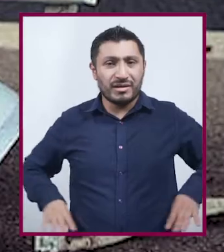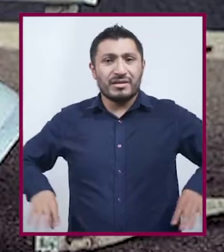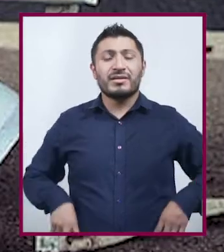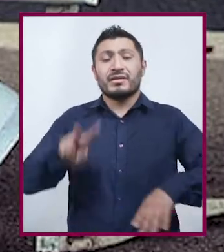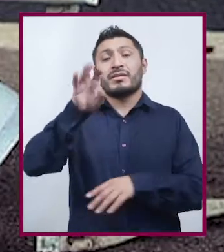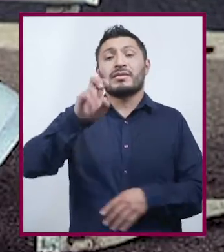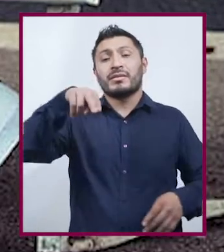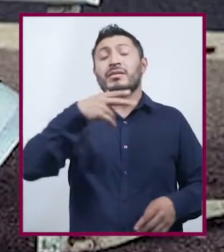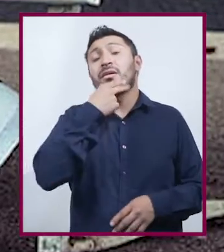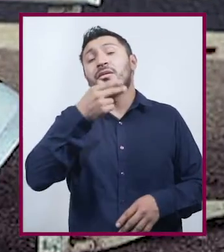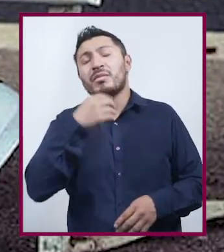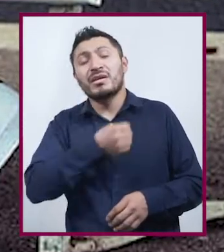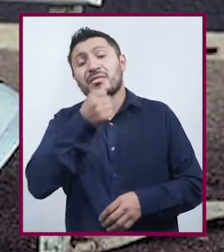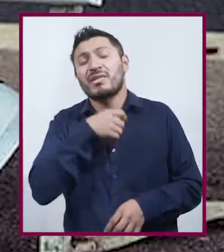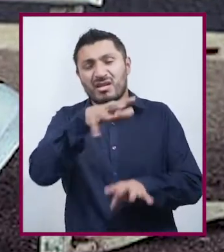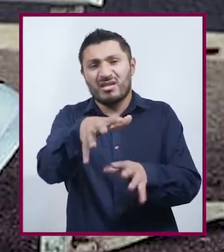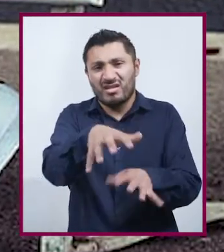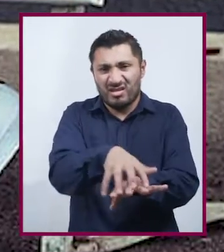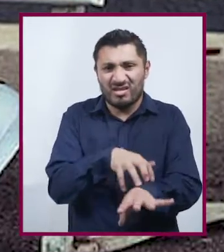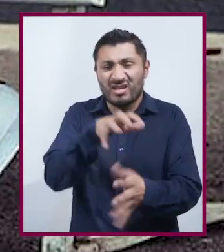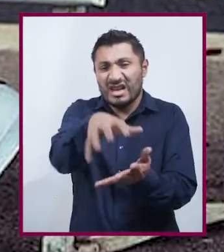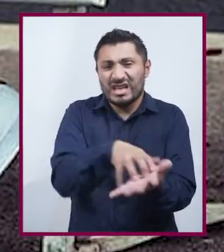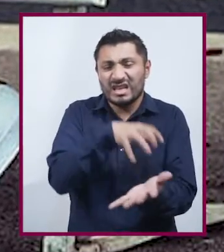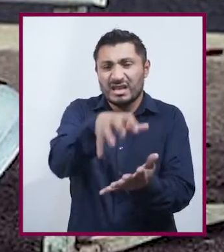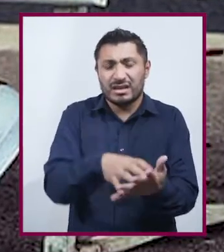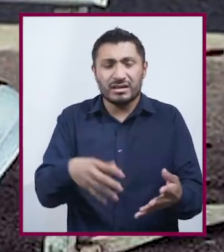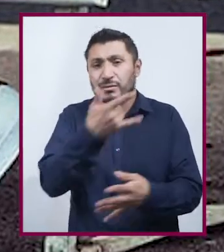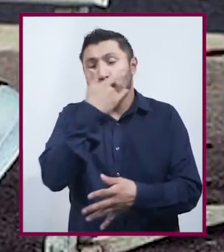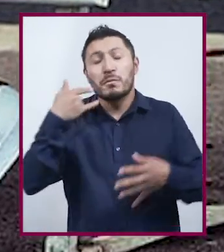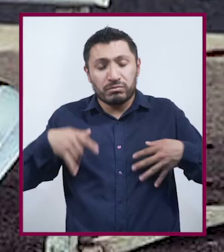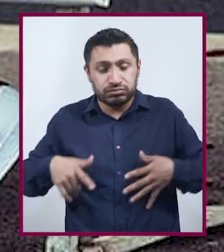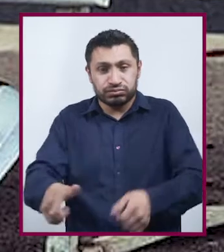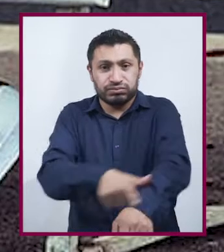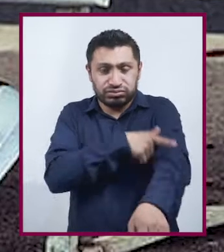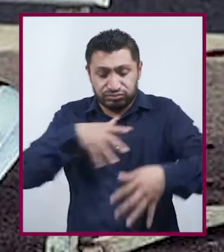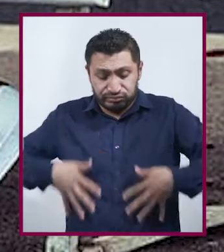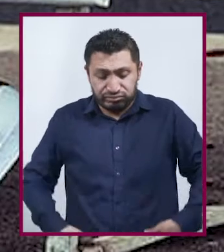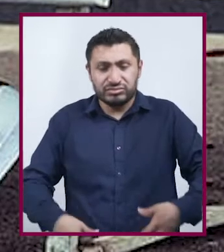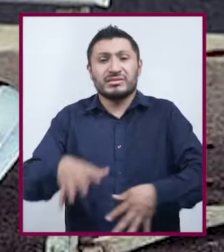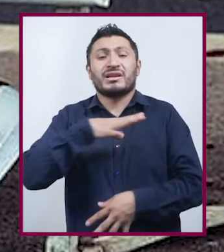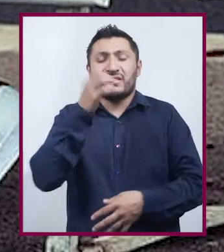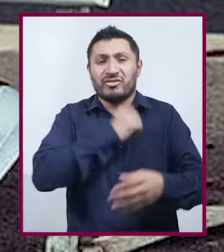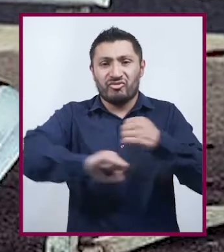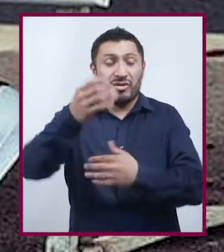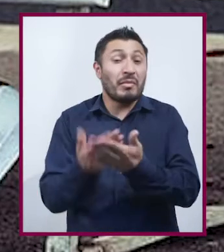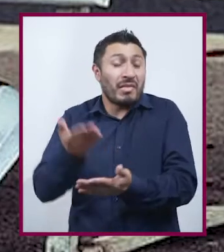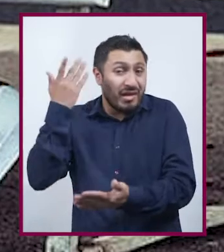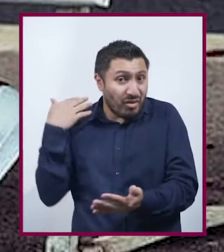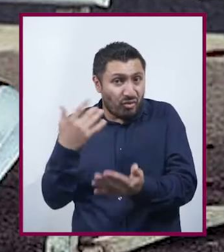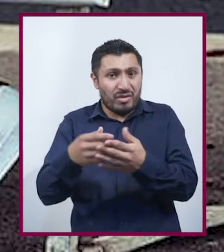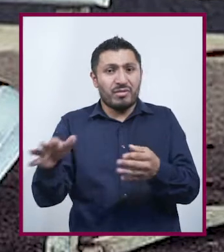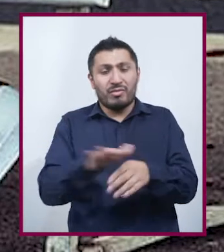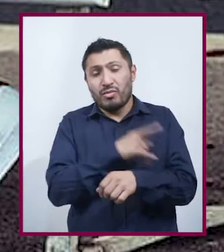a un veneciano viejo y avaro que vestía precisamente calzones largos. De hecho, es posible que su fama fuera anterior,